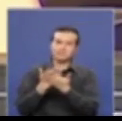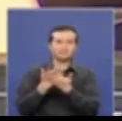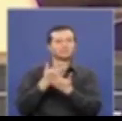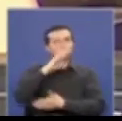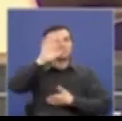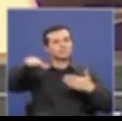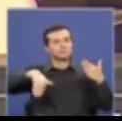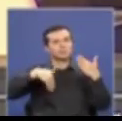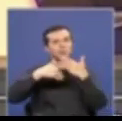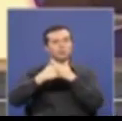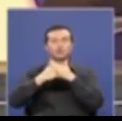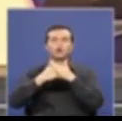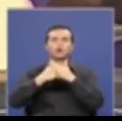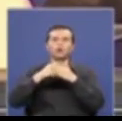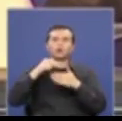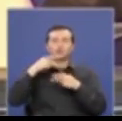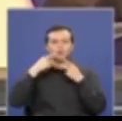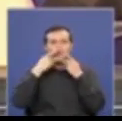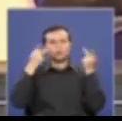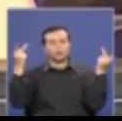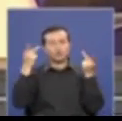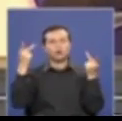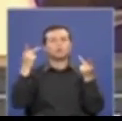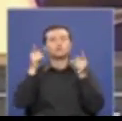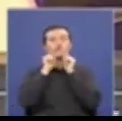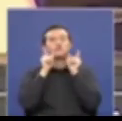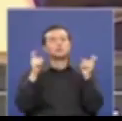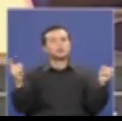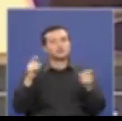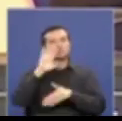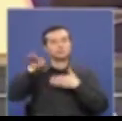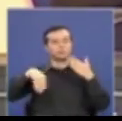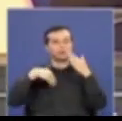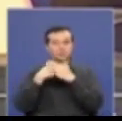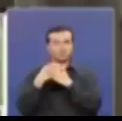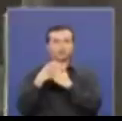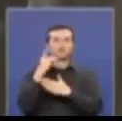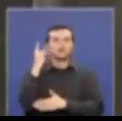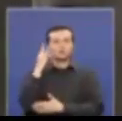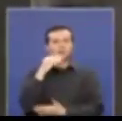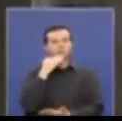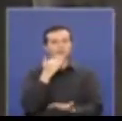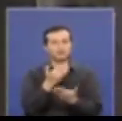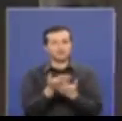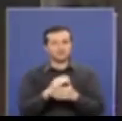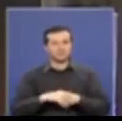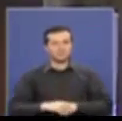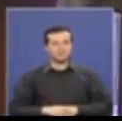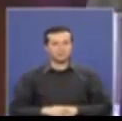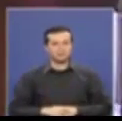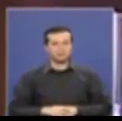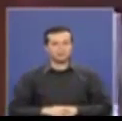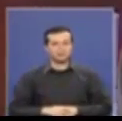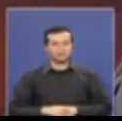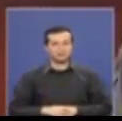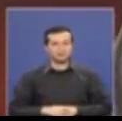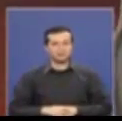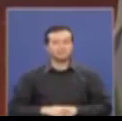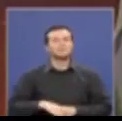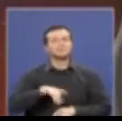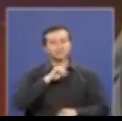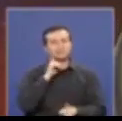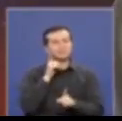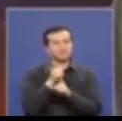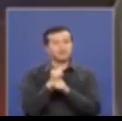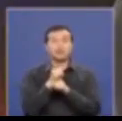pueblo andino Quichua le saluda a usted y desde Bolivia he recibido muchos mensajes. Chupaychani Masha, Ashka Pagarachu, como dice nuestra Amazonía.